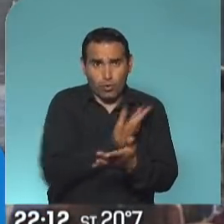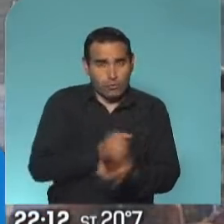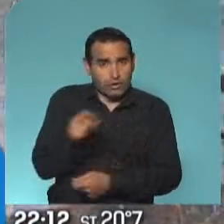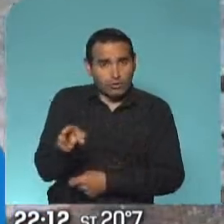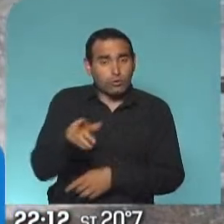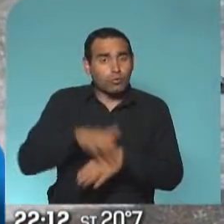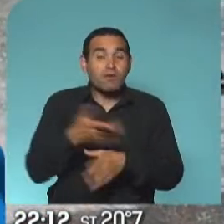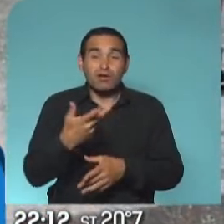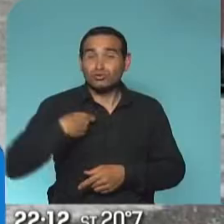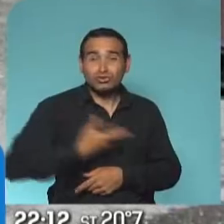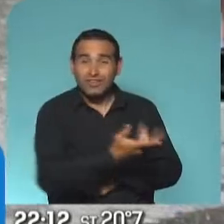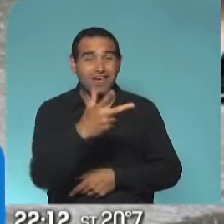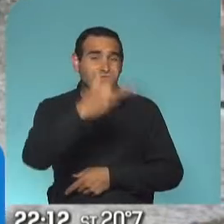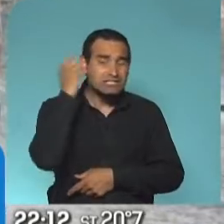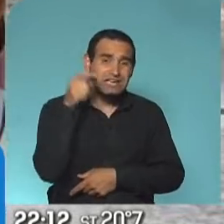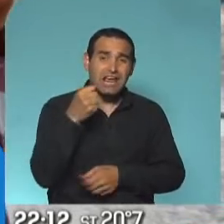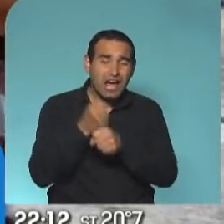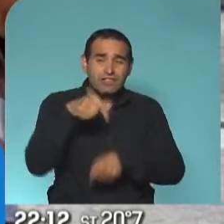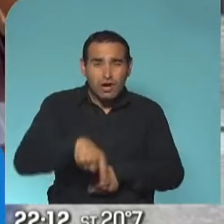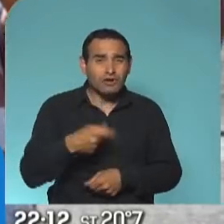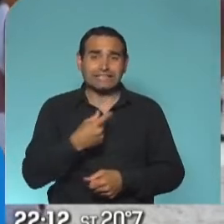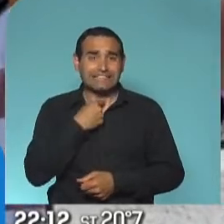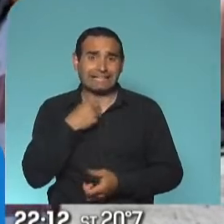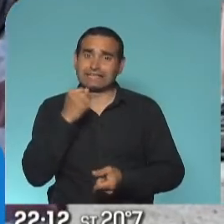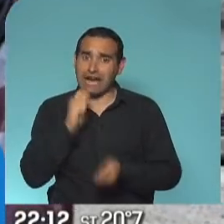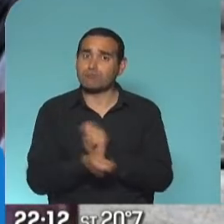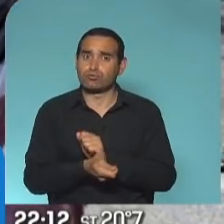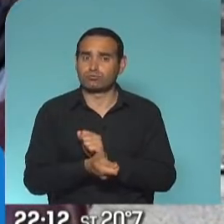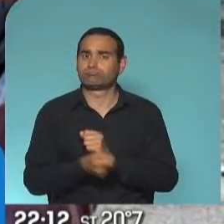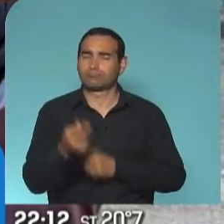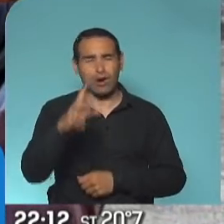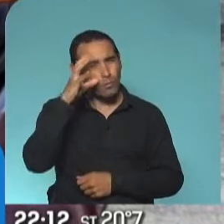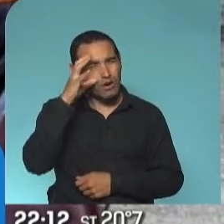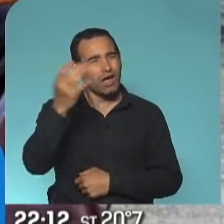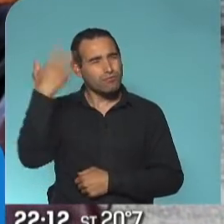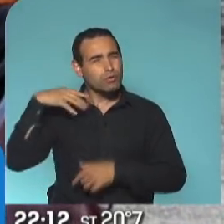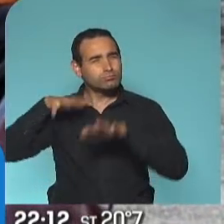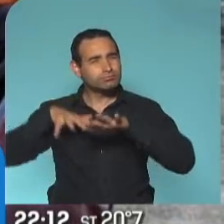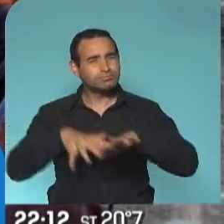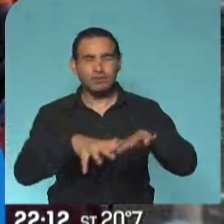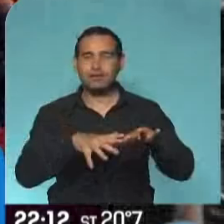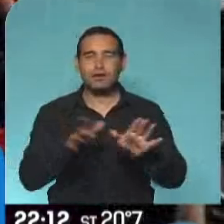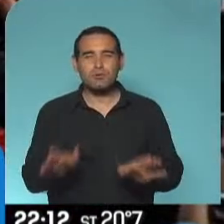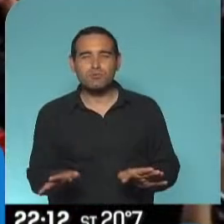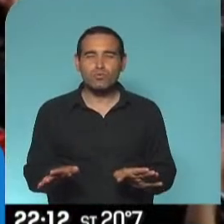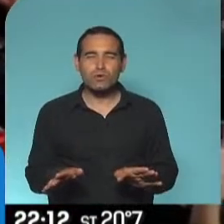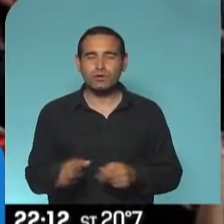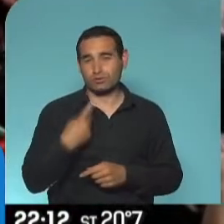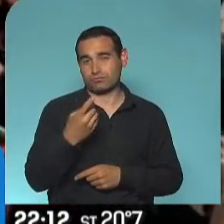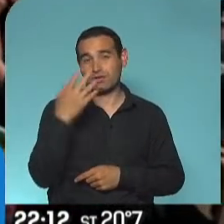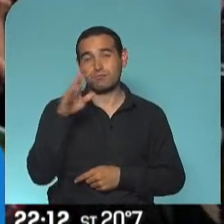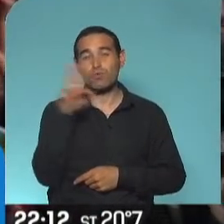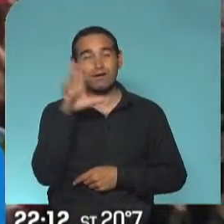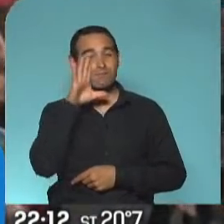así es como la sociedad chilena viene intentando tramitar un cambio desde hace mucho tiempo. Recordemos las movilizaciones de los pingüinos del primer gobierno de Michelle